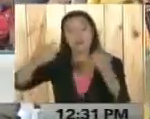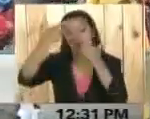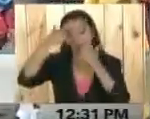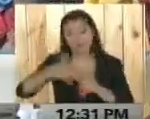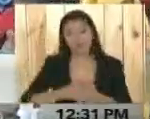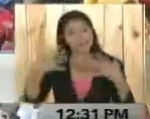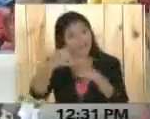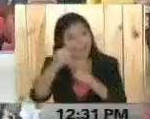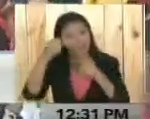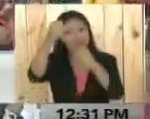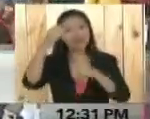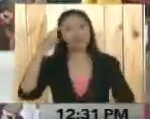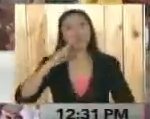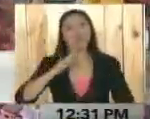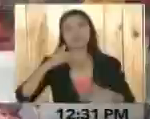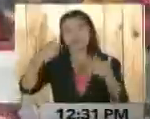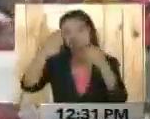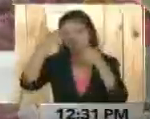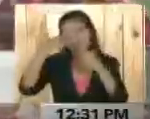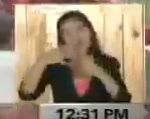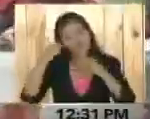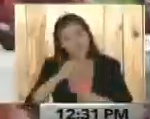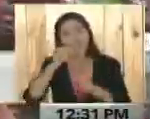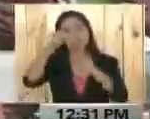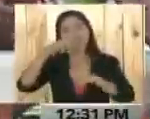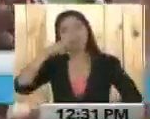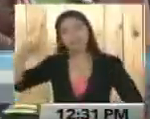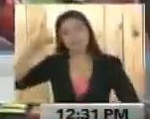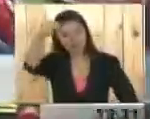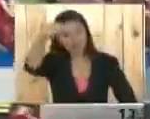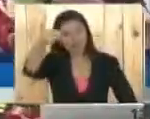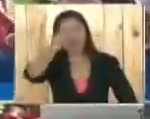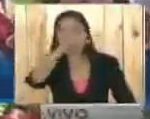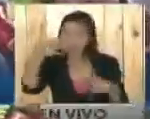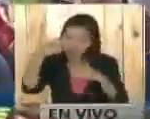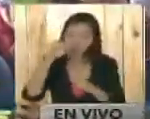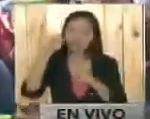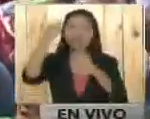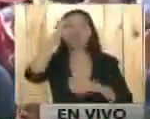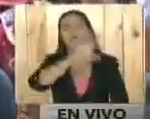¡Viva! ¡Que viva Chávez! ¡Viva! ¡Que viva Maduro! ¡Viva! ¡Que viva la patria!